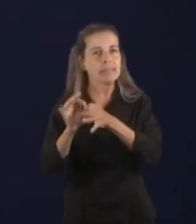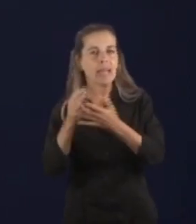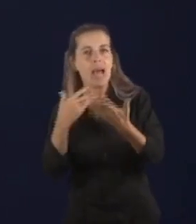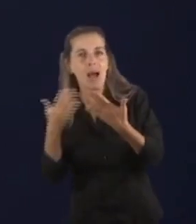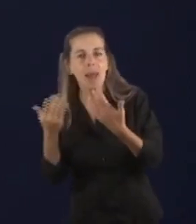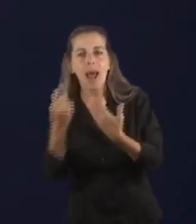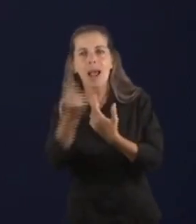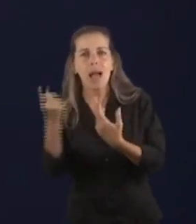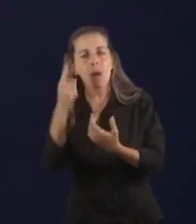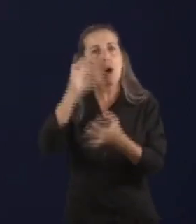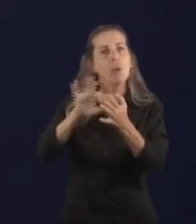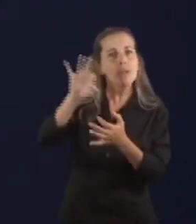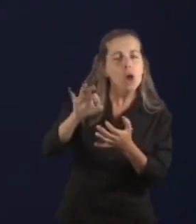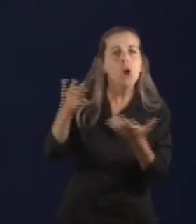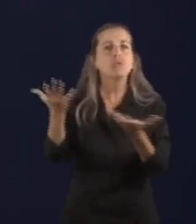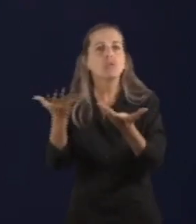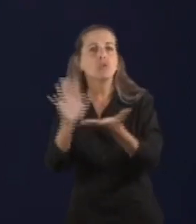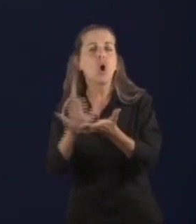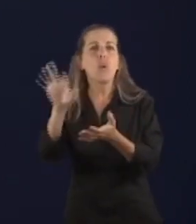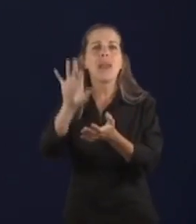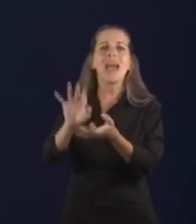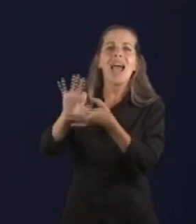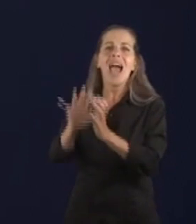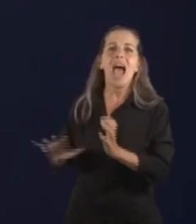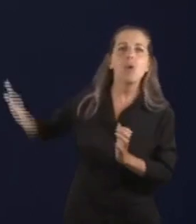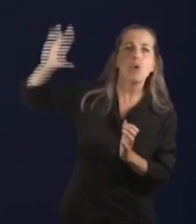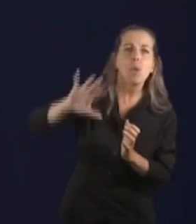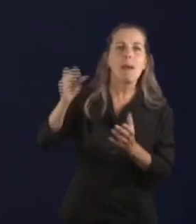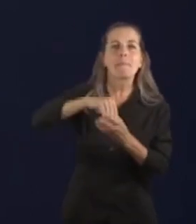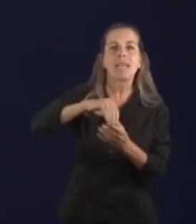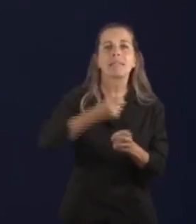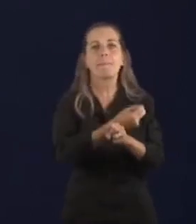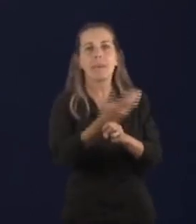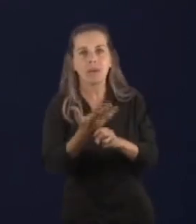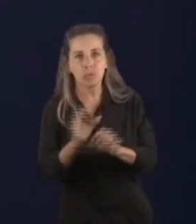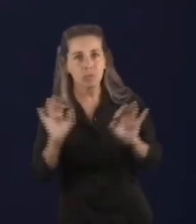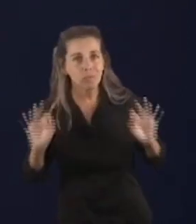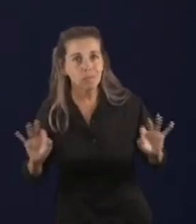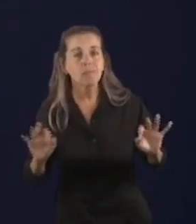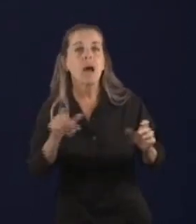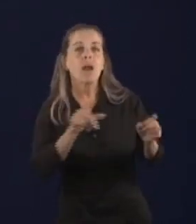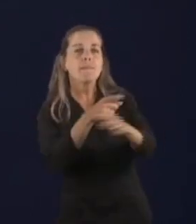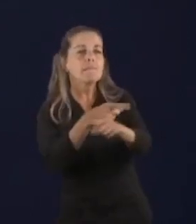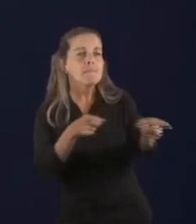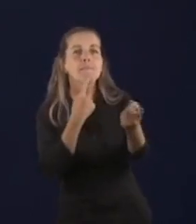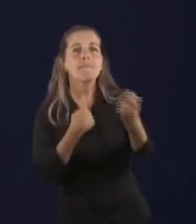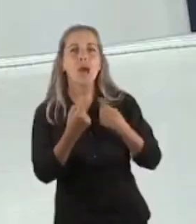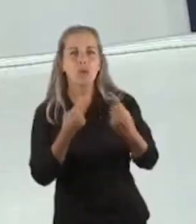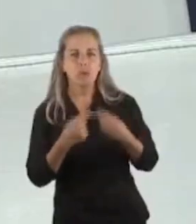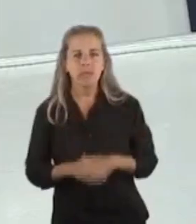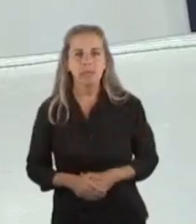su posición sobre el acuerdo entre la Unión Europea y el mercosur quedo abierto para las preguntas que quieran hacerme